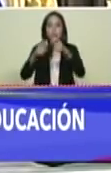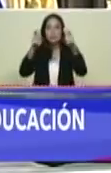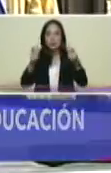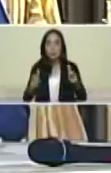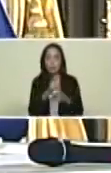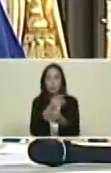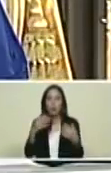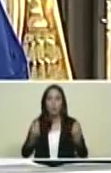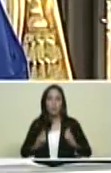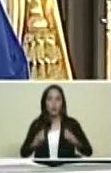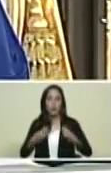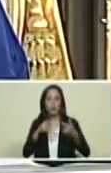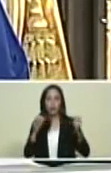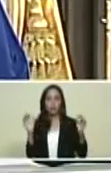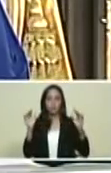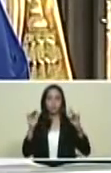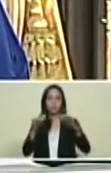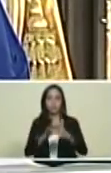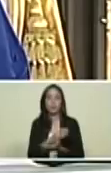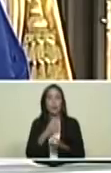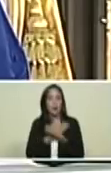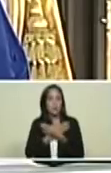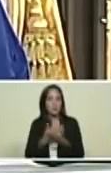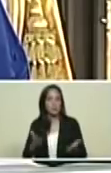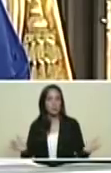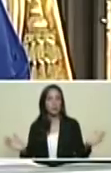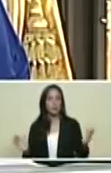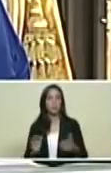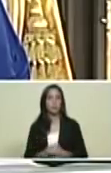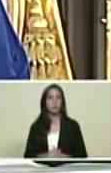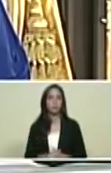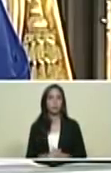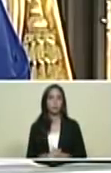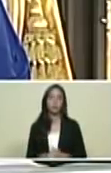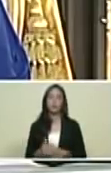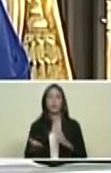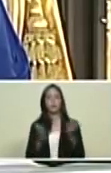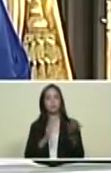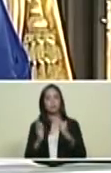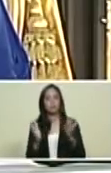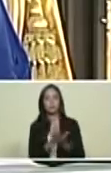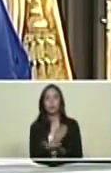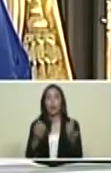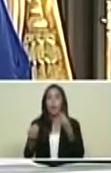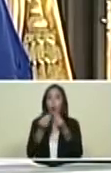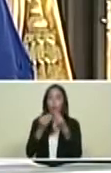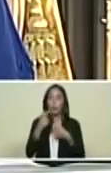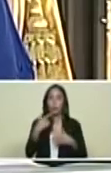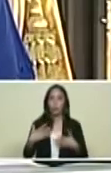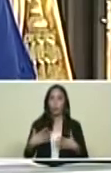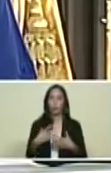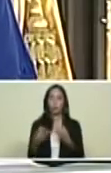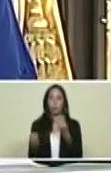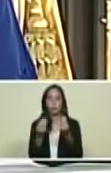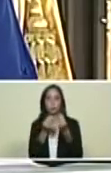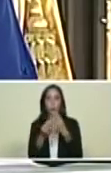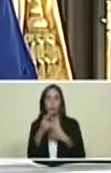habitantes y nos recibieron con los brazos abiertos. Y allí compartimos en un restaurante famoso,